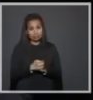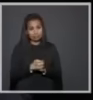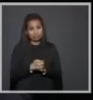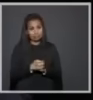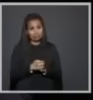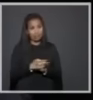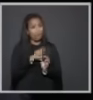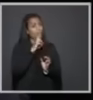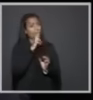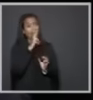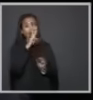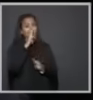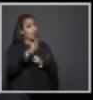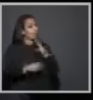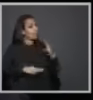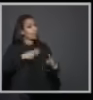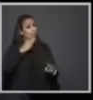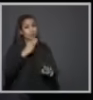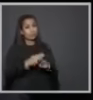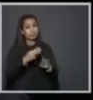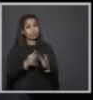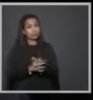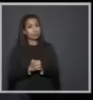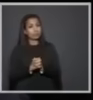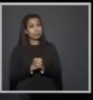Lo mejor del mundo.